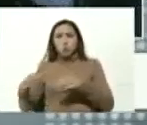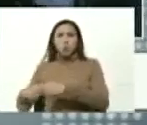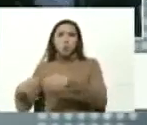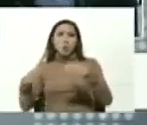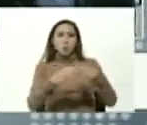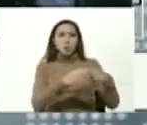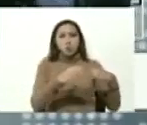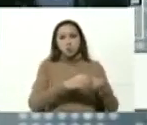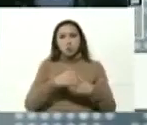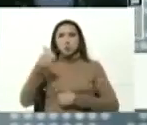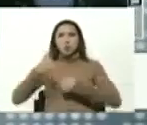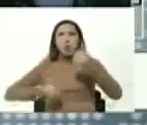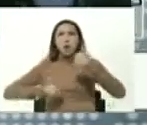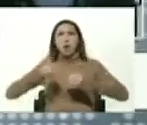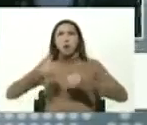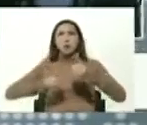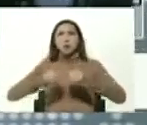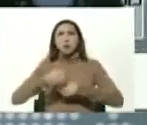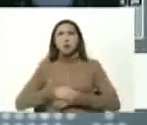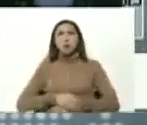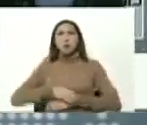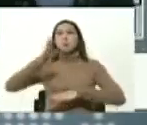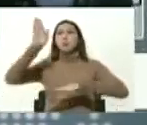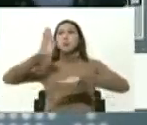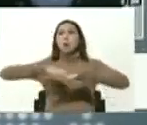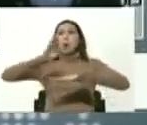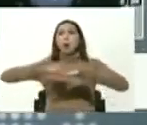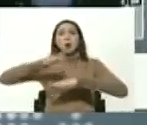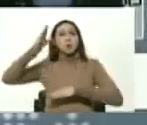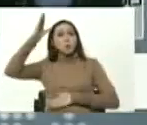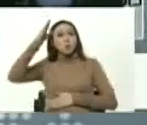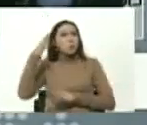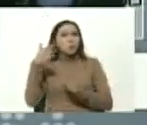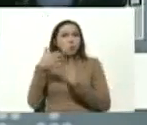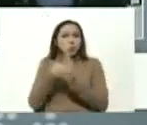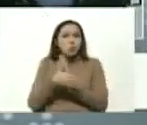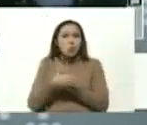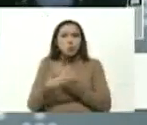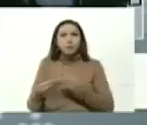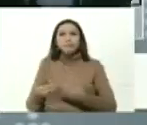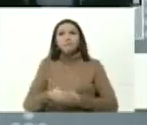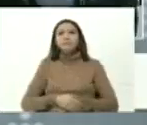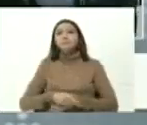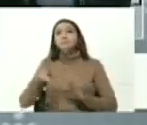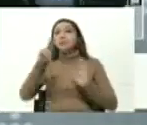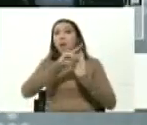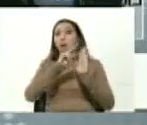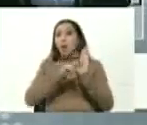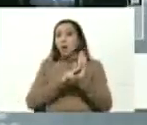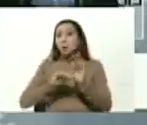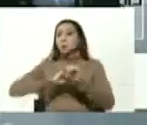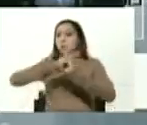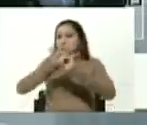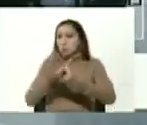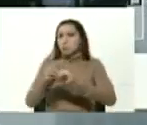a los candidatos, el llamado a la conciencia en relación con las normas de